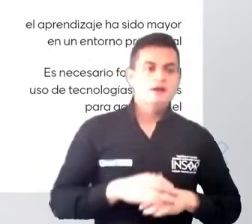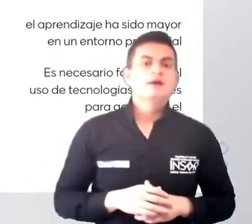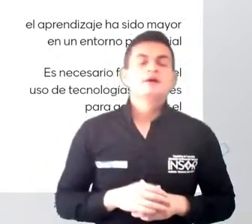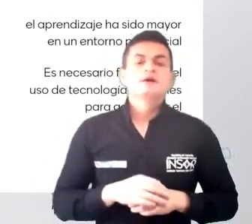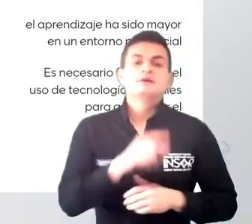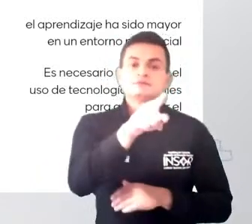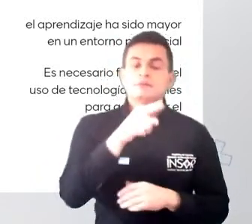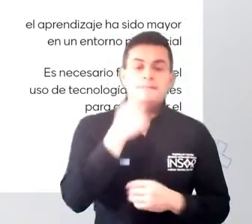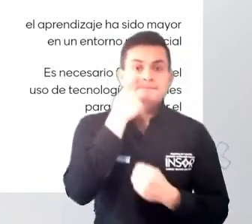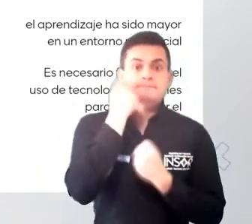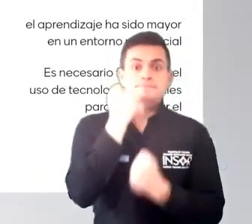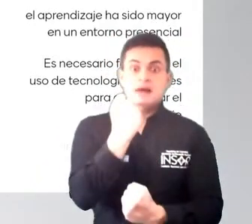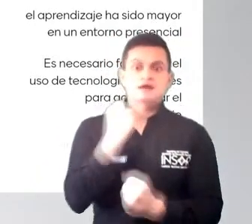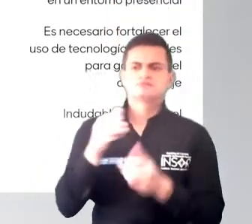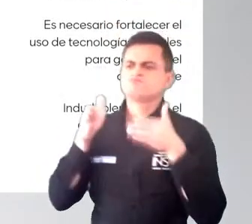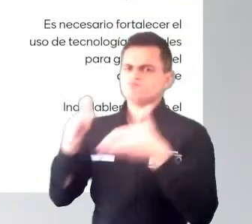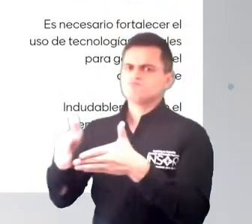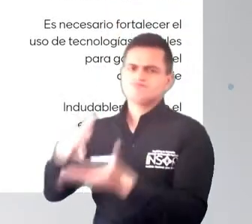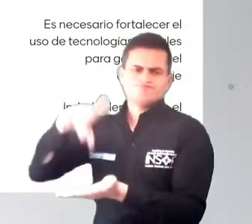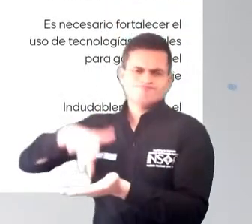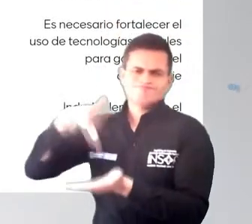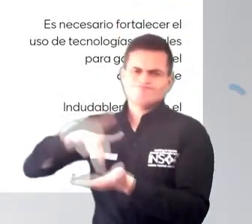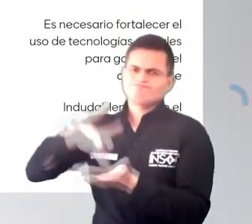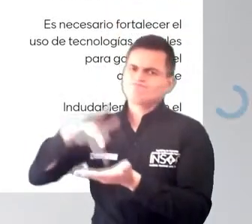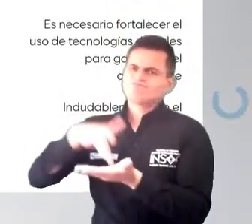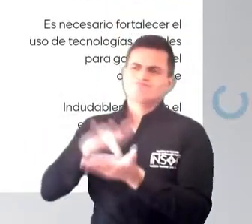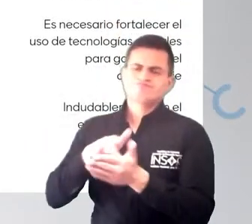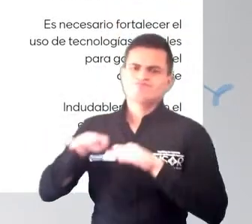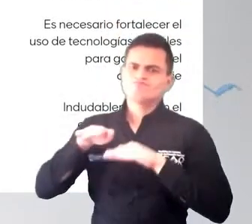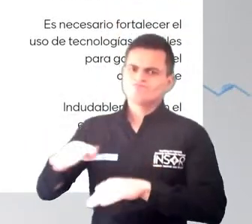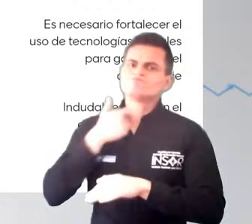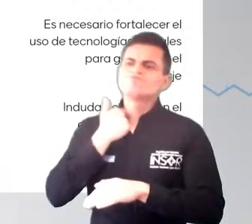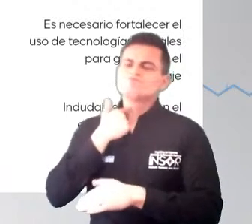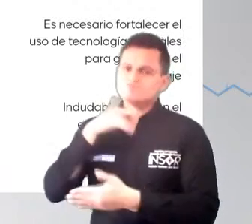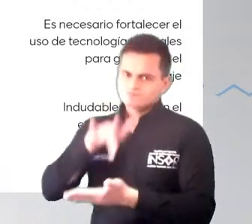favor del aula física, pero también tenemos